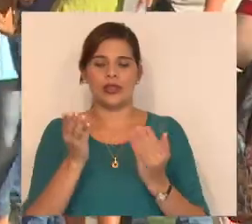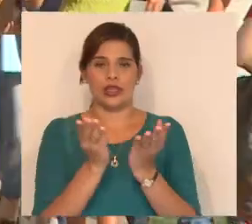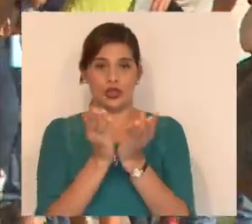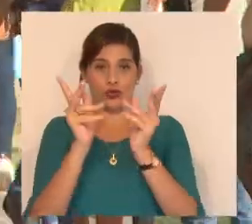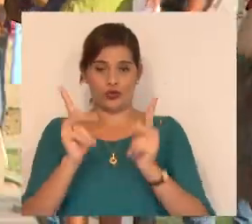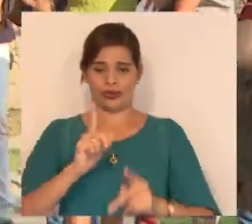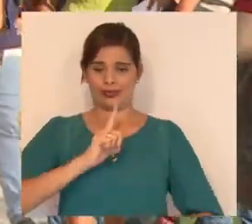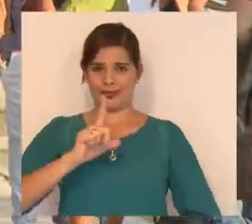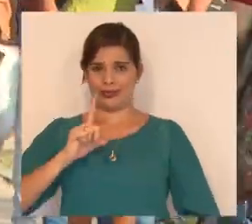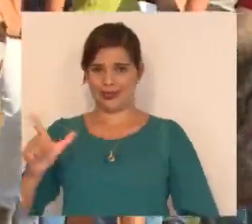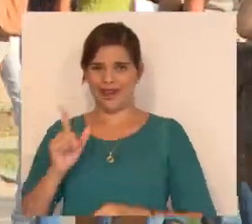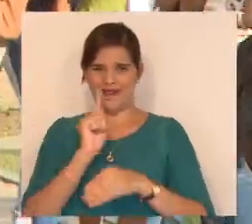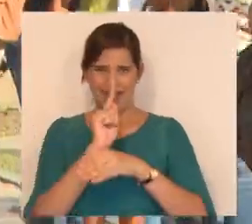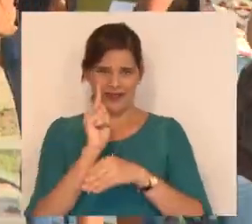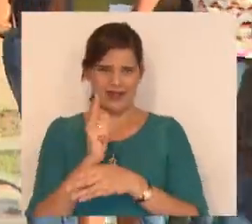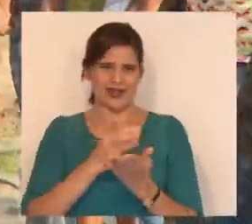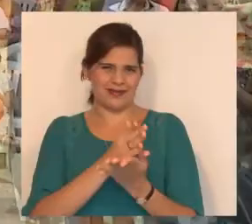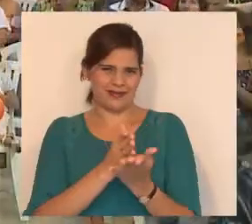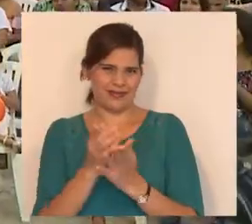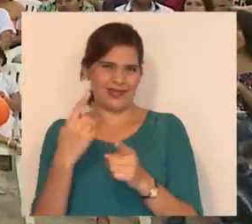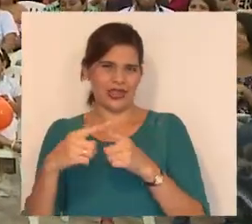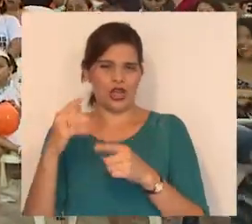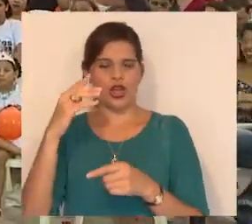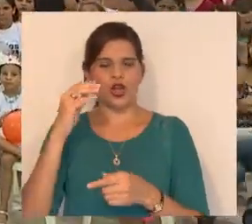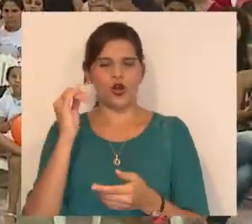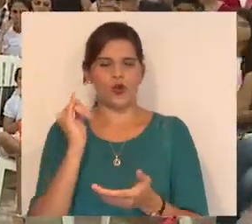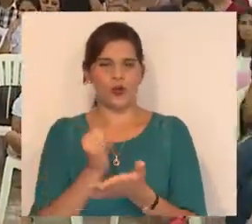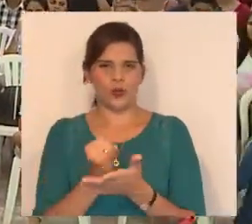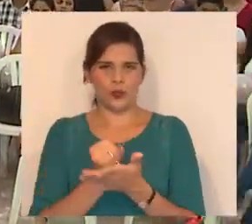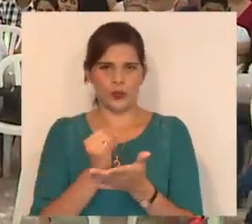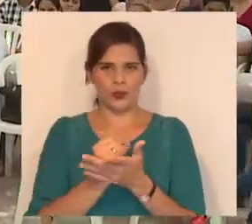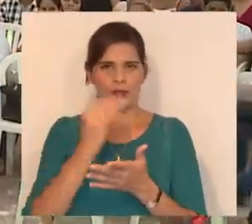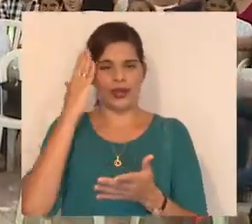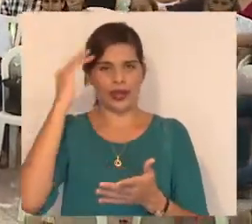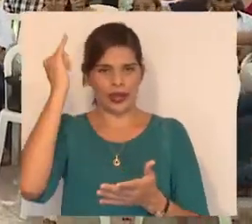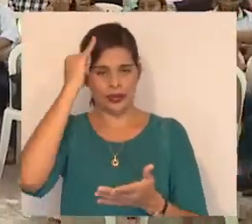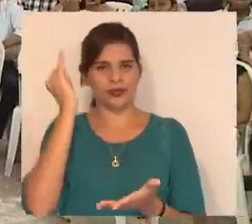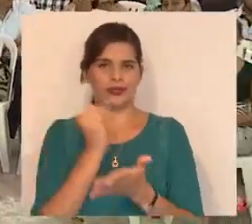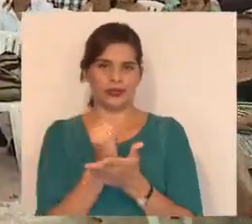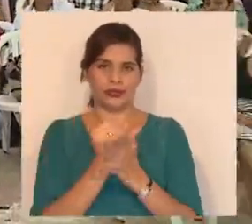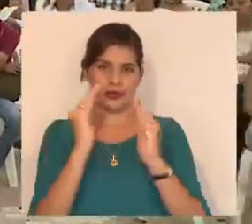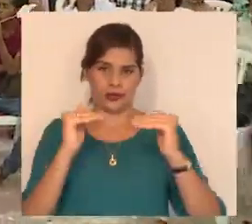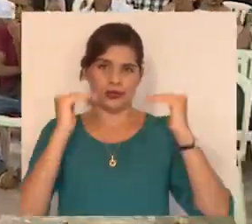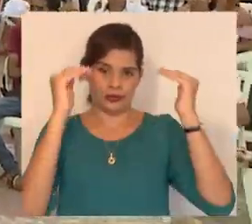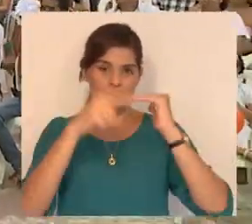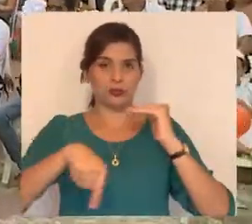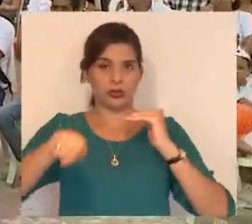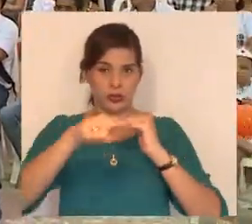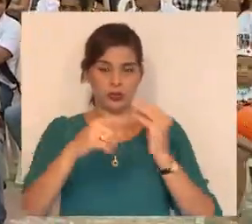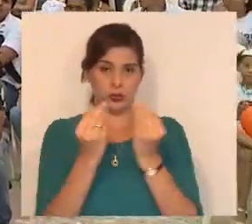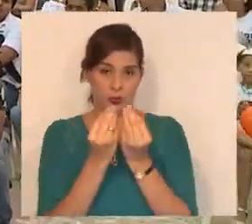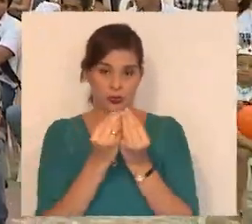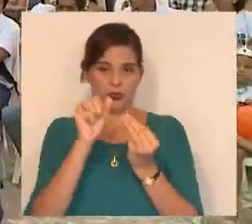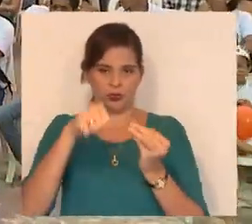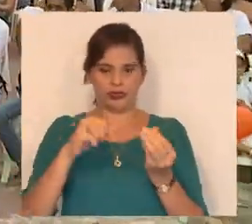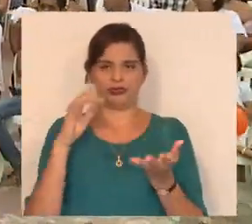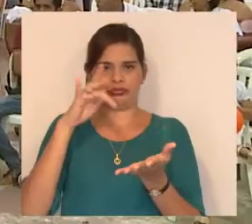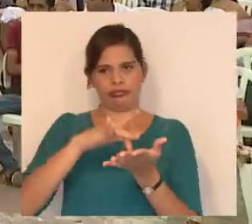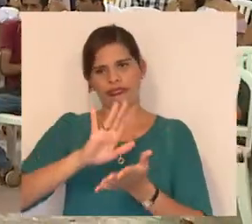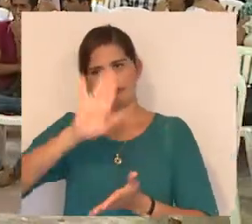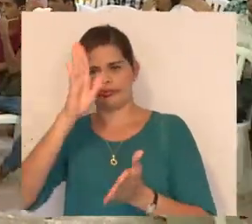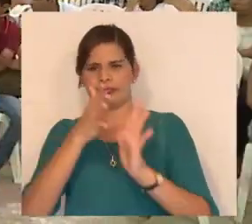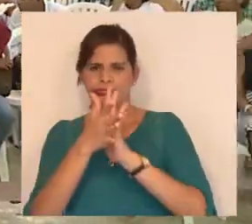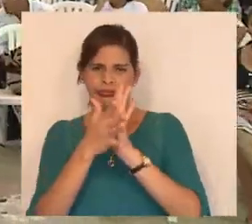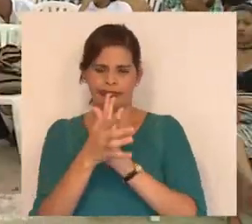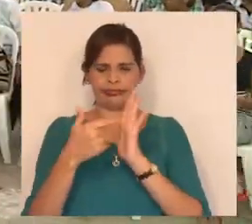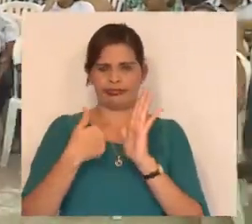de socialización es liderada por los representantes estudiantiles ante los consejos de programa y facultades, consejo académico y consejo superior, quienes con